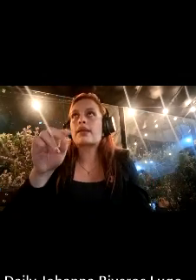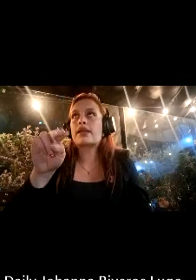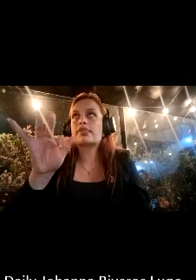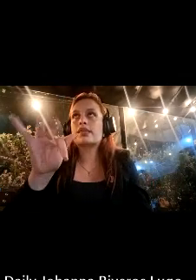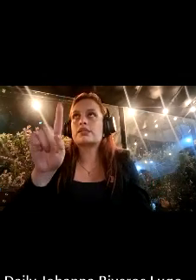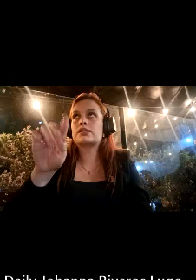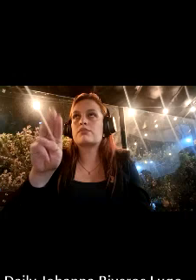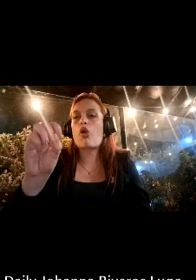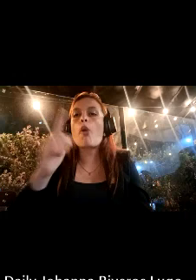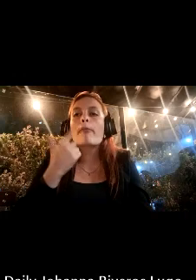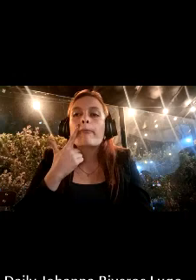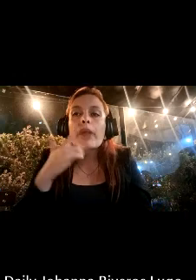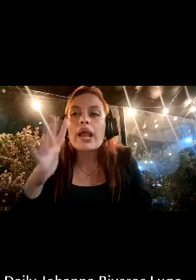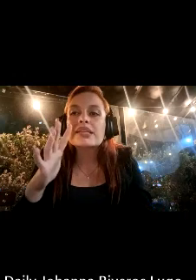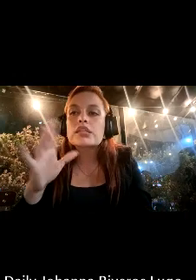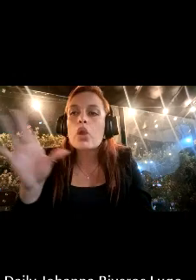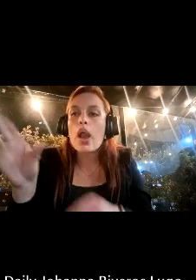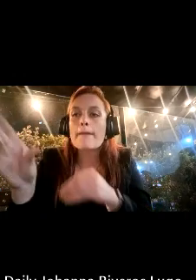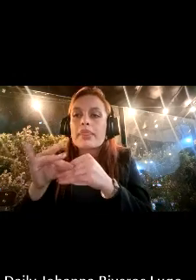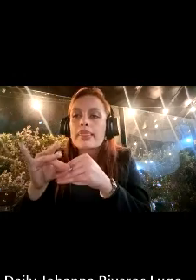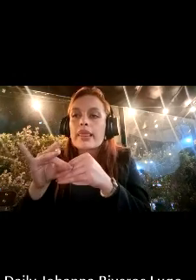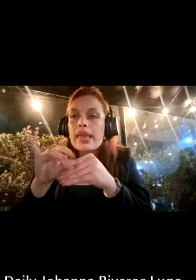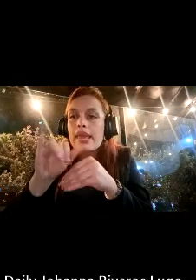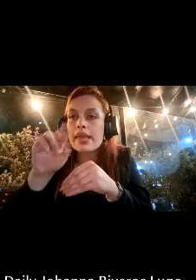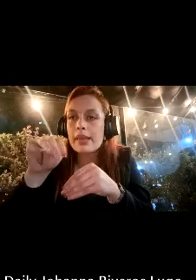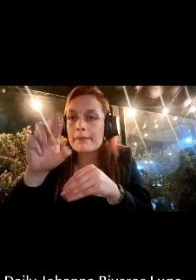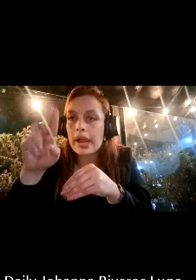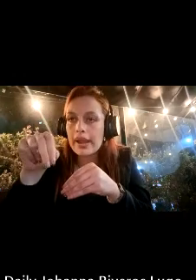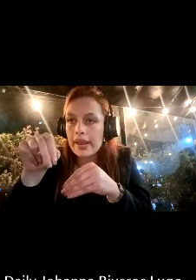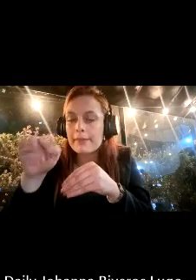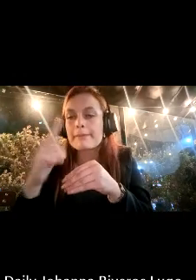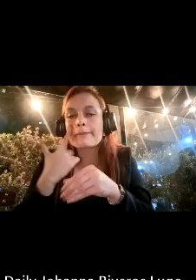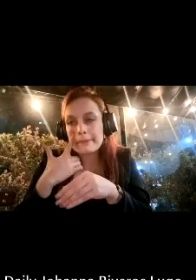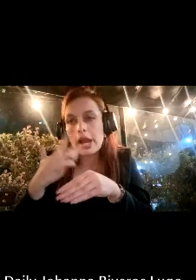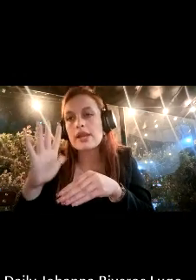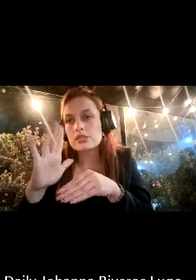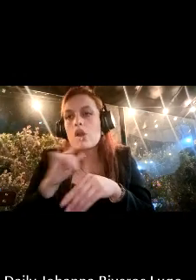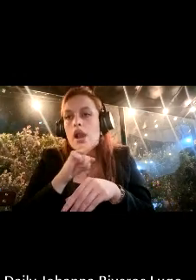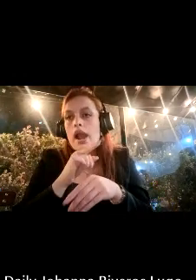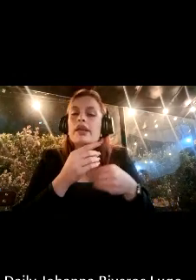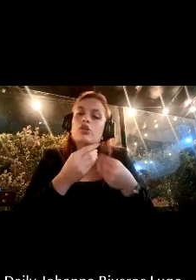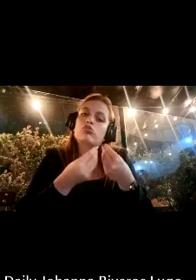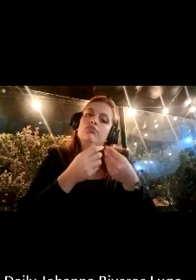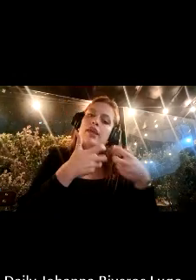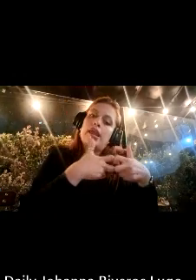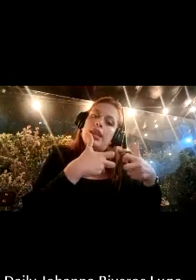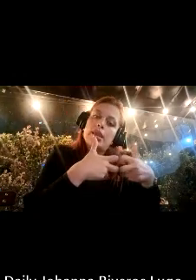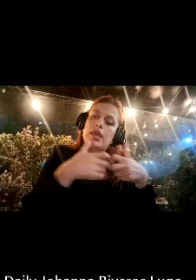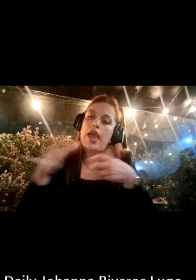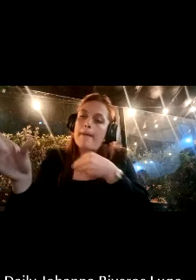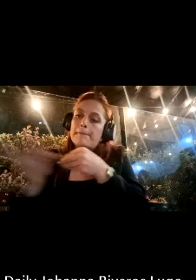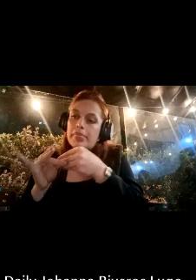bobina. Resulta que la electricidad y el electromagnetismo están muy relacionados.